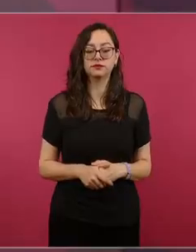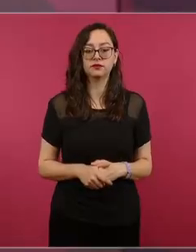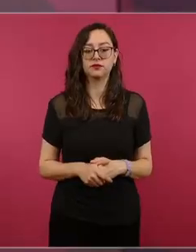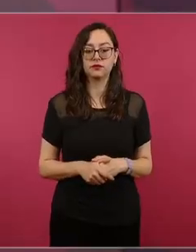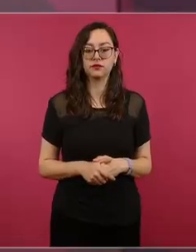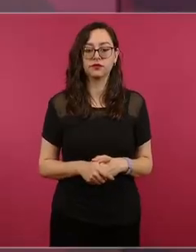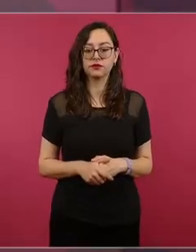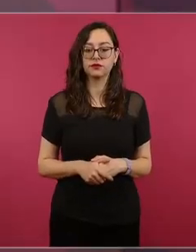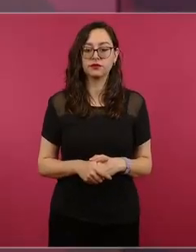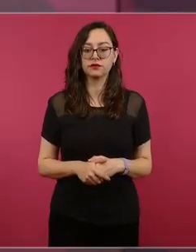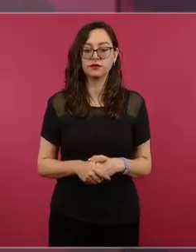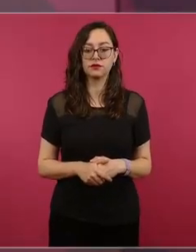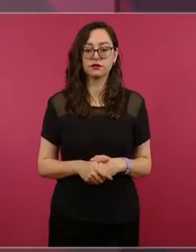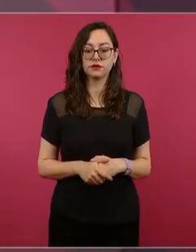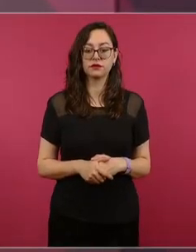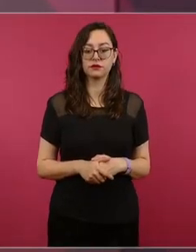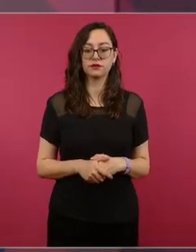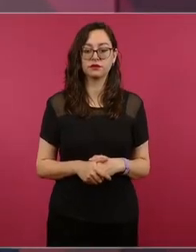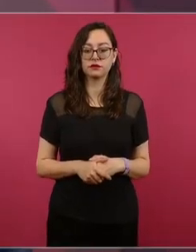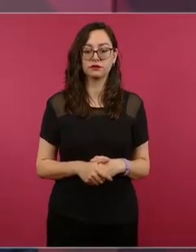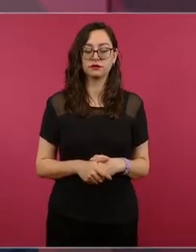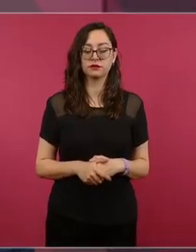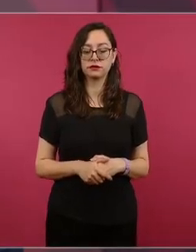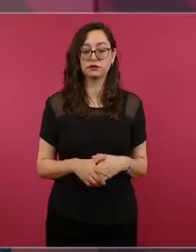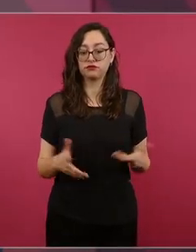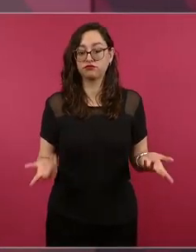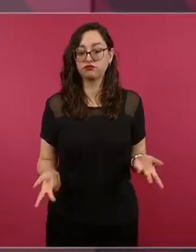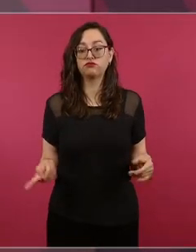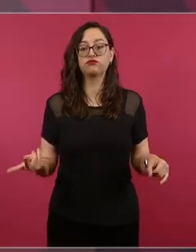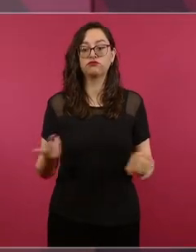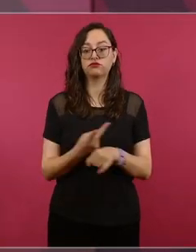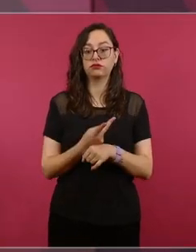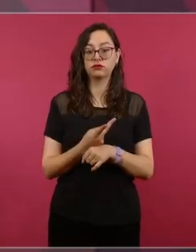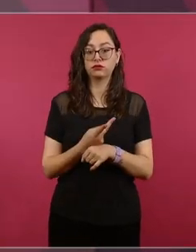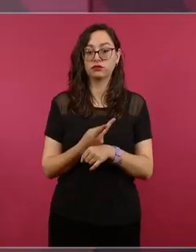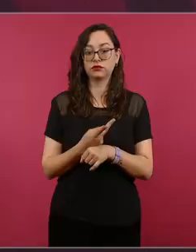porque nuestros adversarios